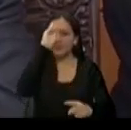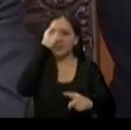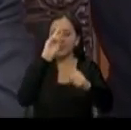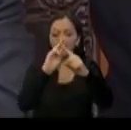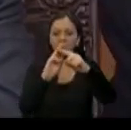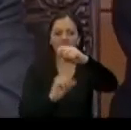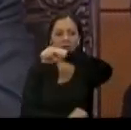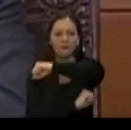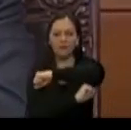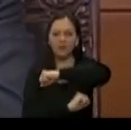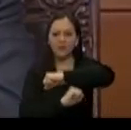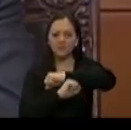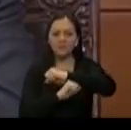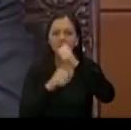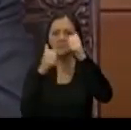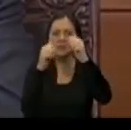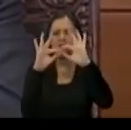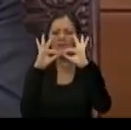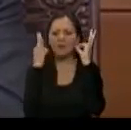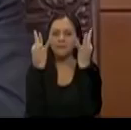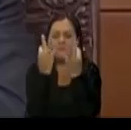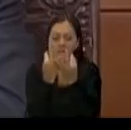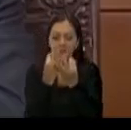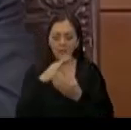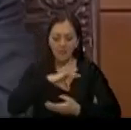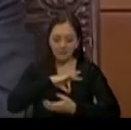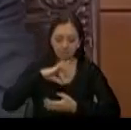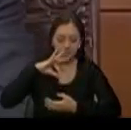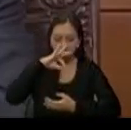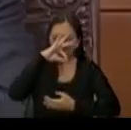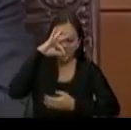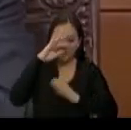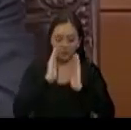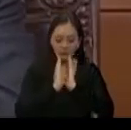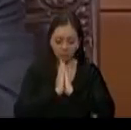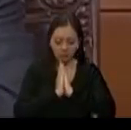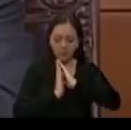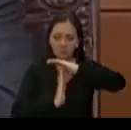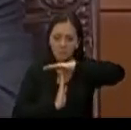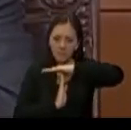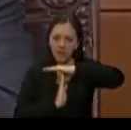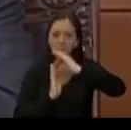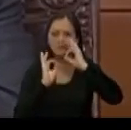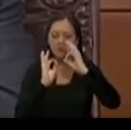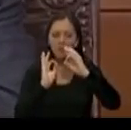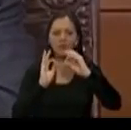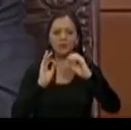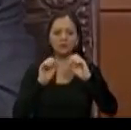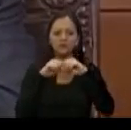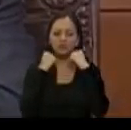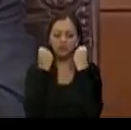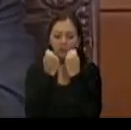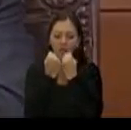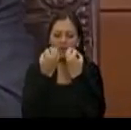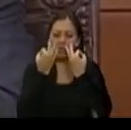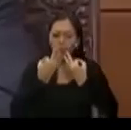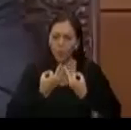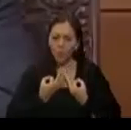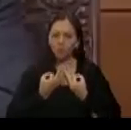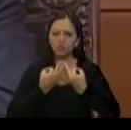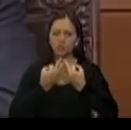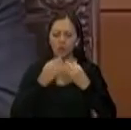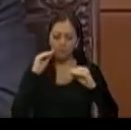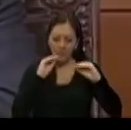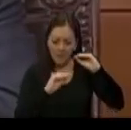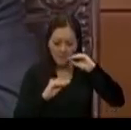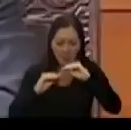fortalecimiento de la familia, de la espiritualidad, de la construcción de una sociedad más justa, de una sociedad en donde se pueda vivir cada